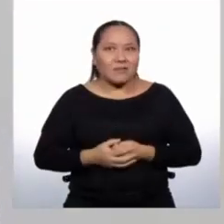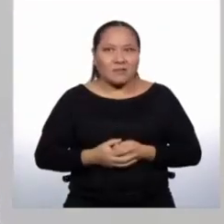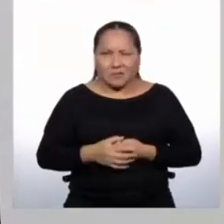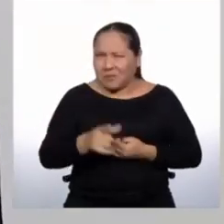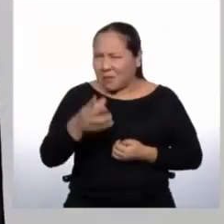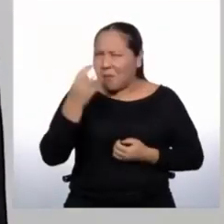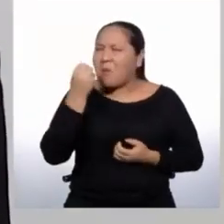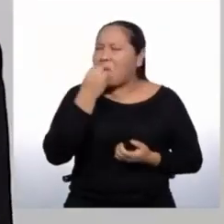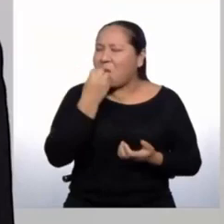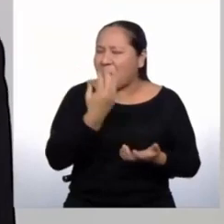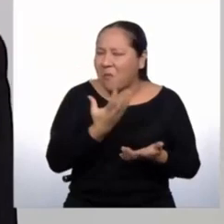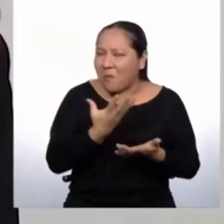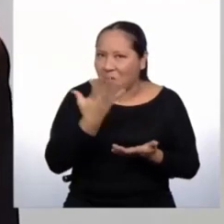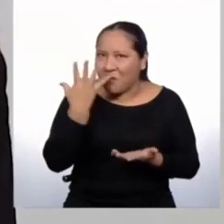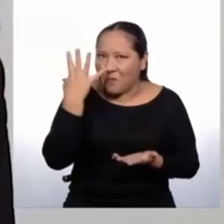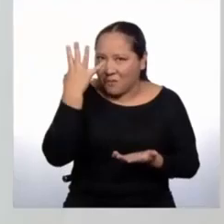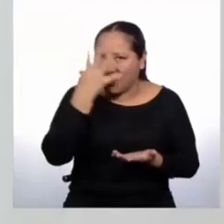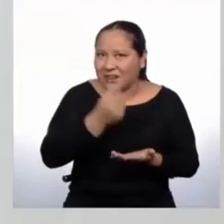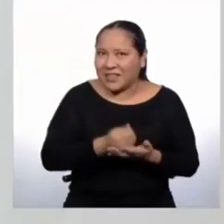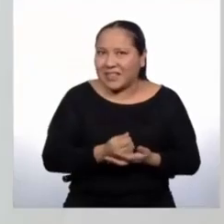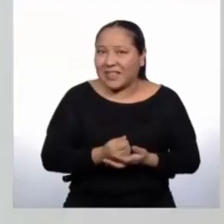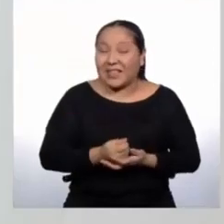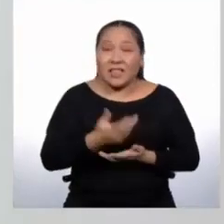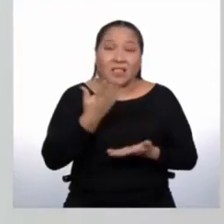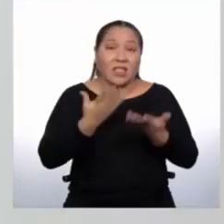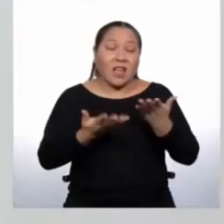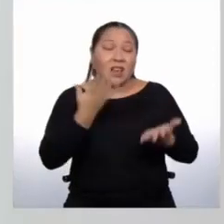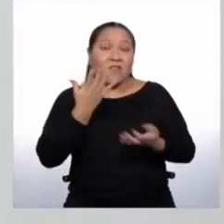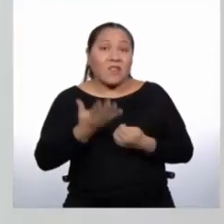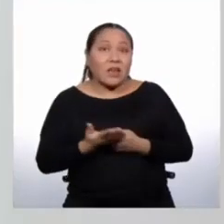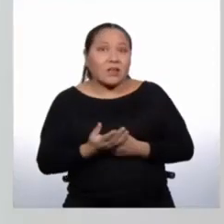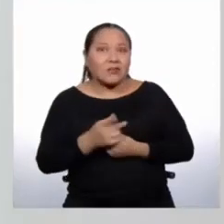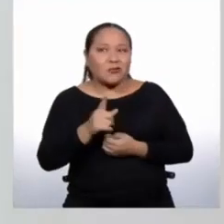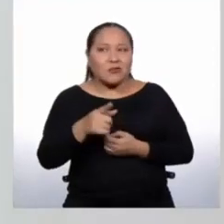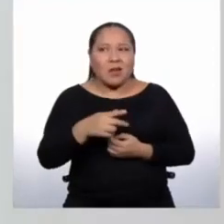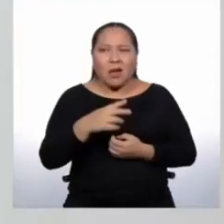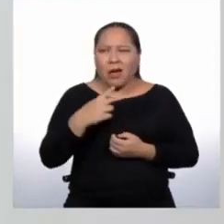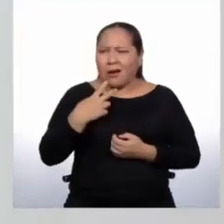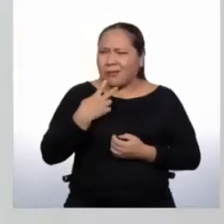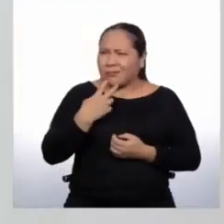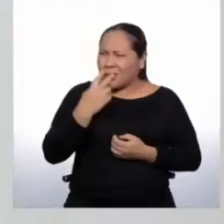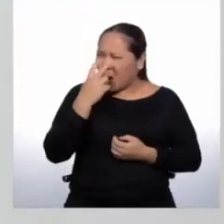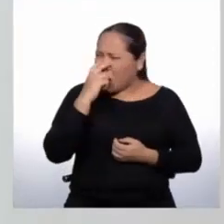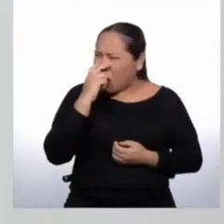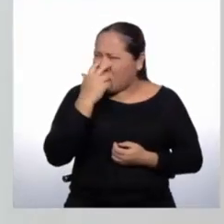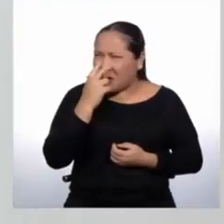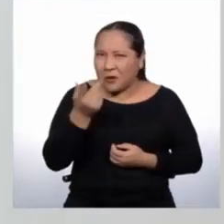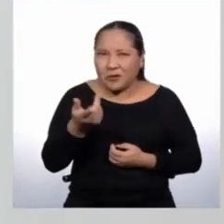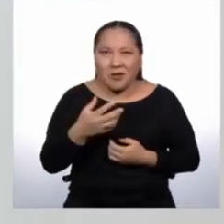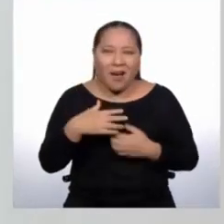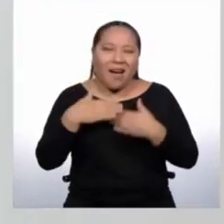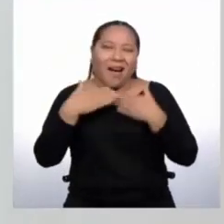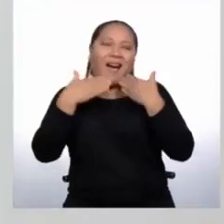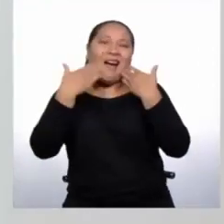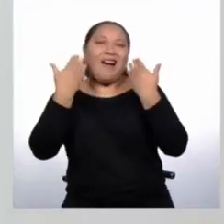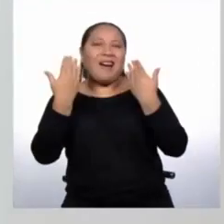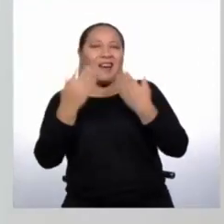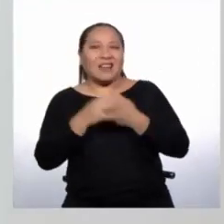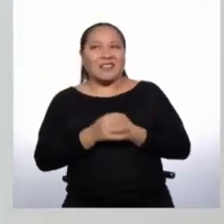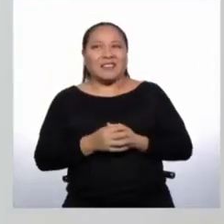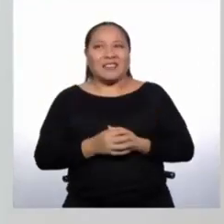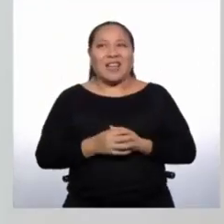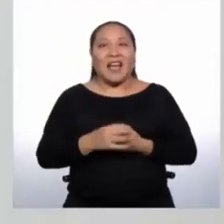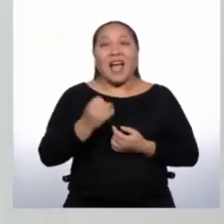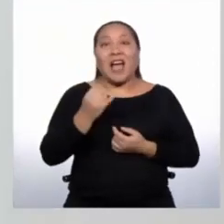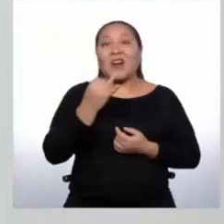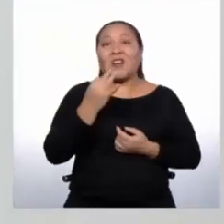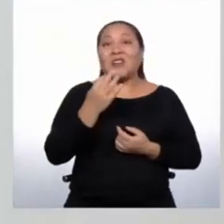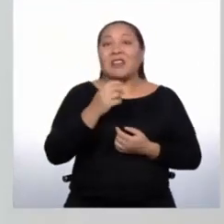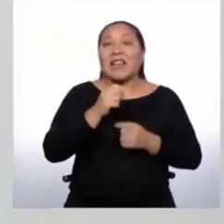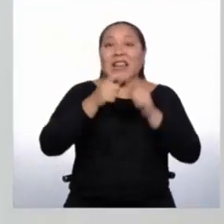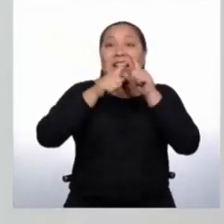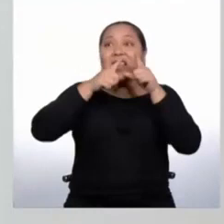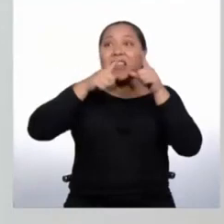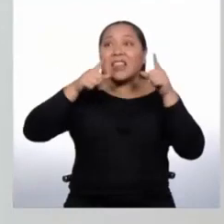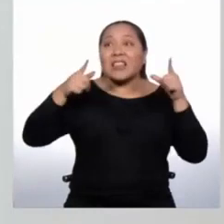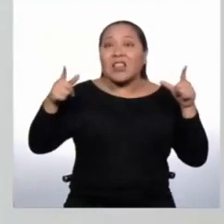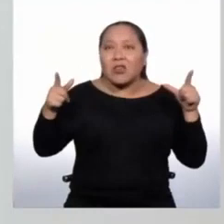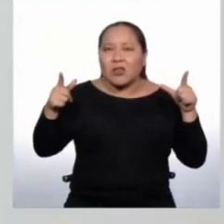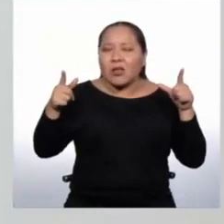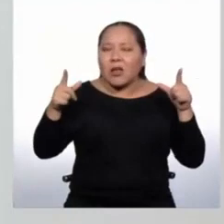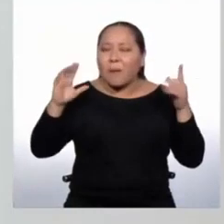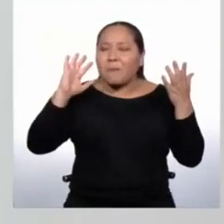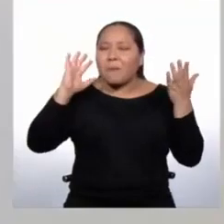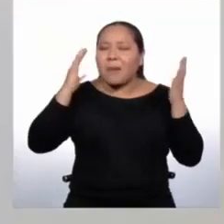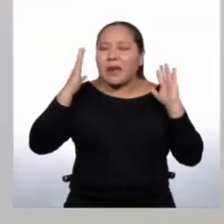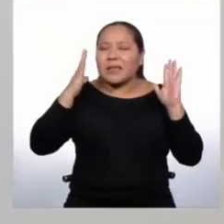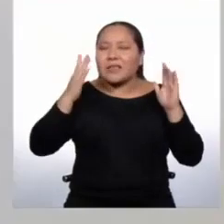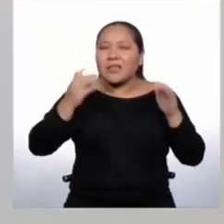mucha curiosidad o alguna te dio mucha risa. Y es que, como decía uno de los expertos, la gran literatura se acerca a la vida